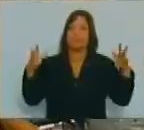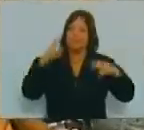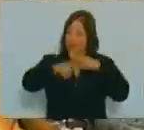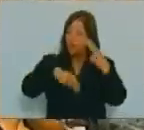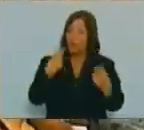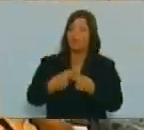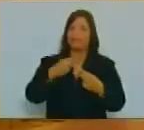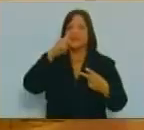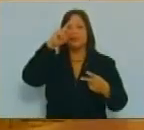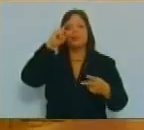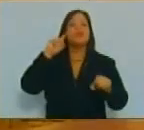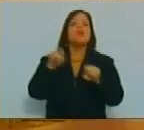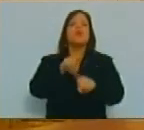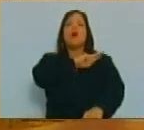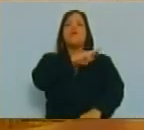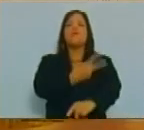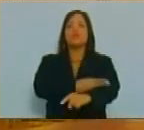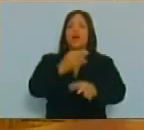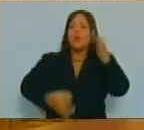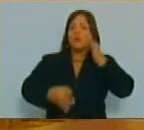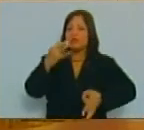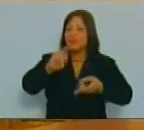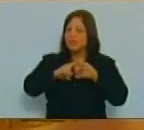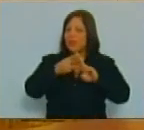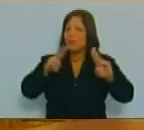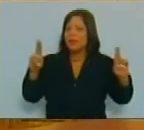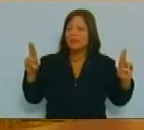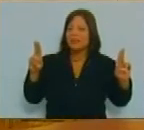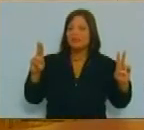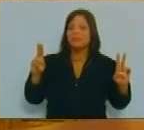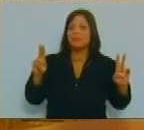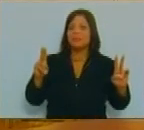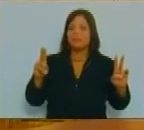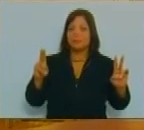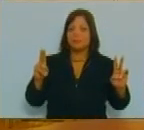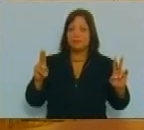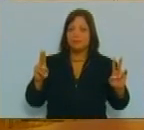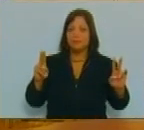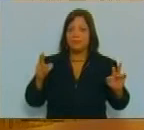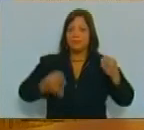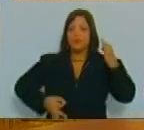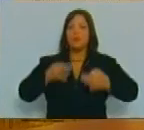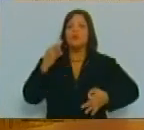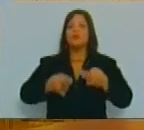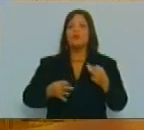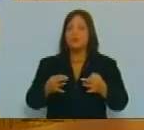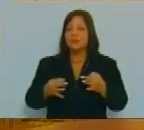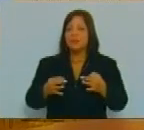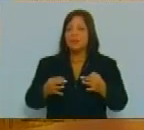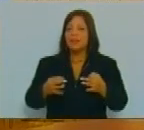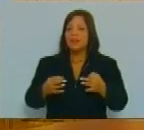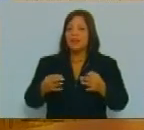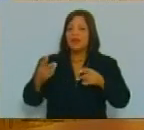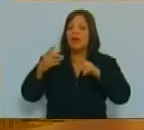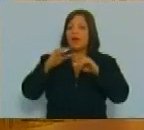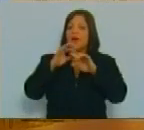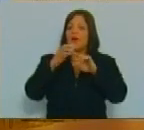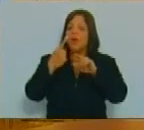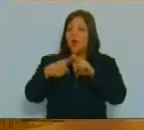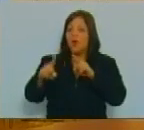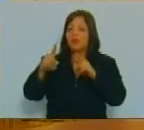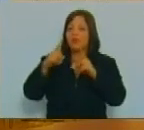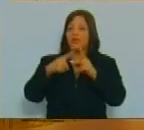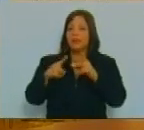así como fortalecer y ampliar la justicia de paz para decir la justicia restaurativa quien